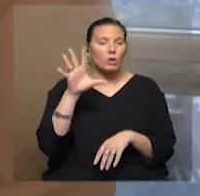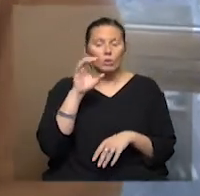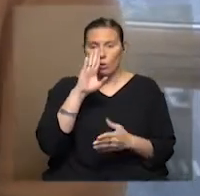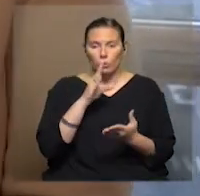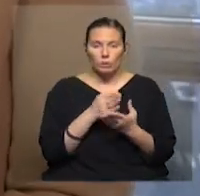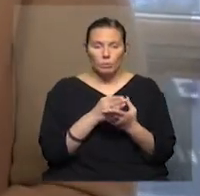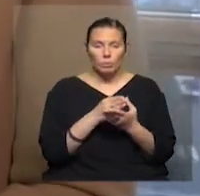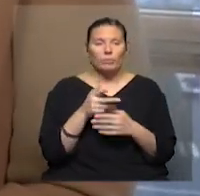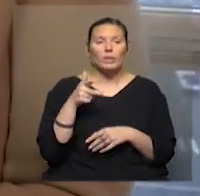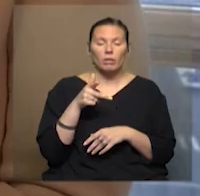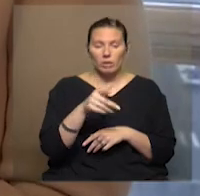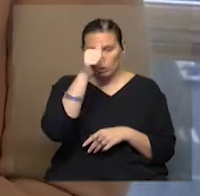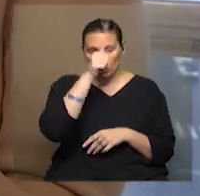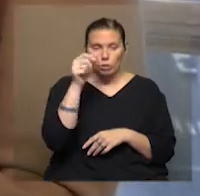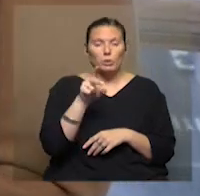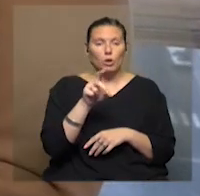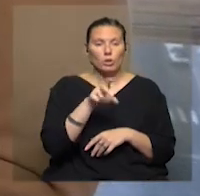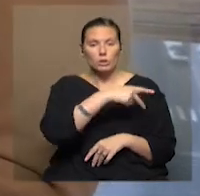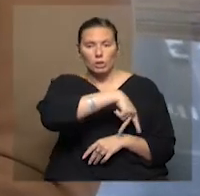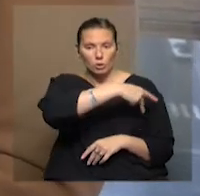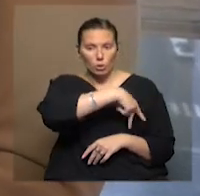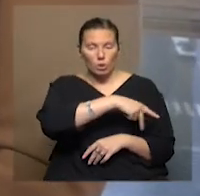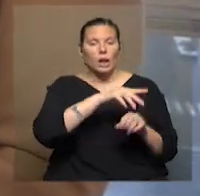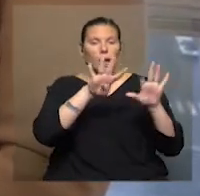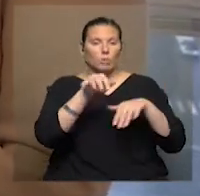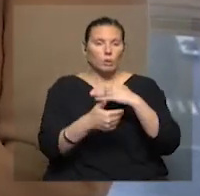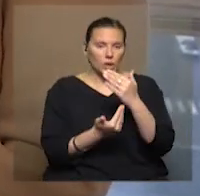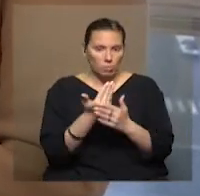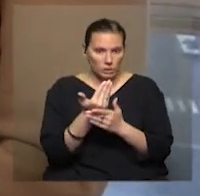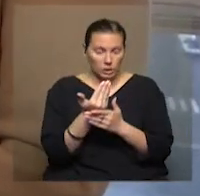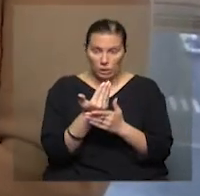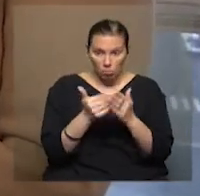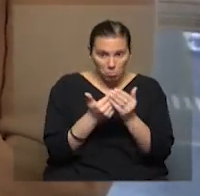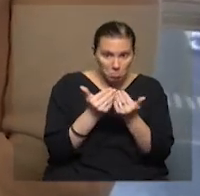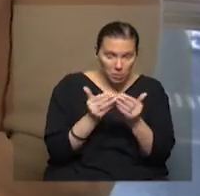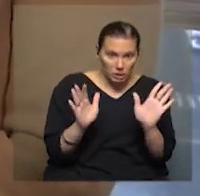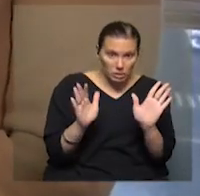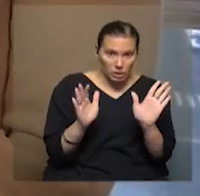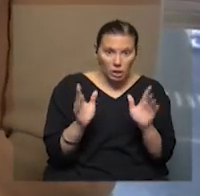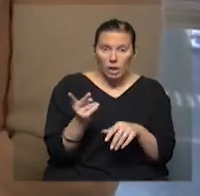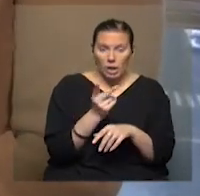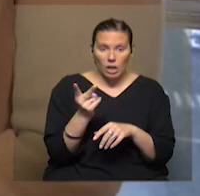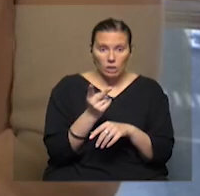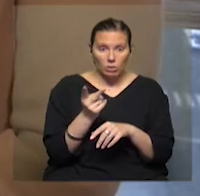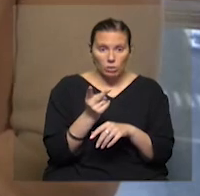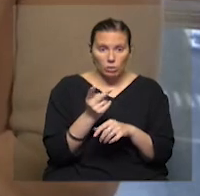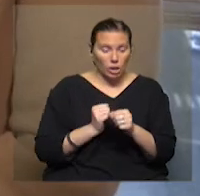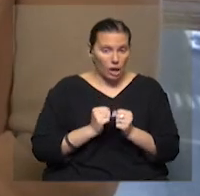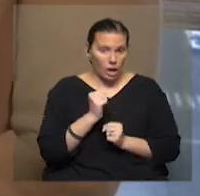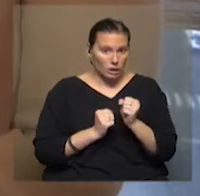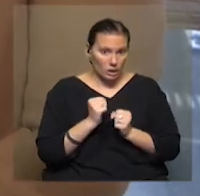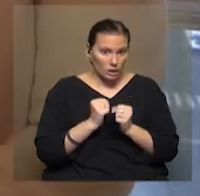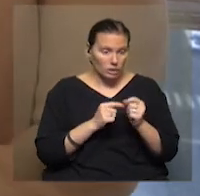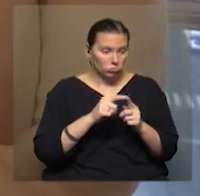último nuevamente la fecha, domingo 12 de noviembre a las 9 horas. A las 9 horas comienzan ambas carreras,